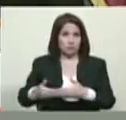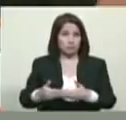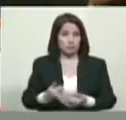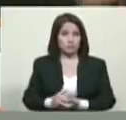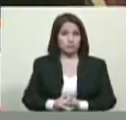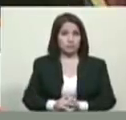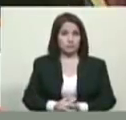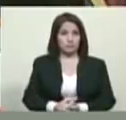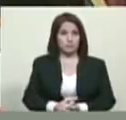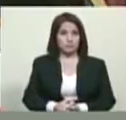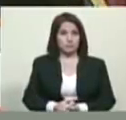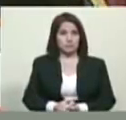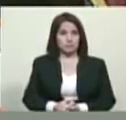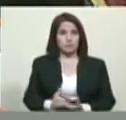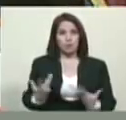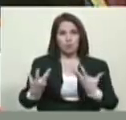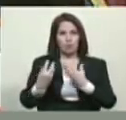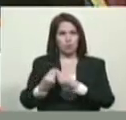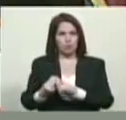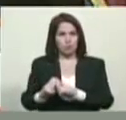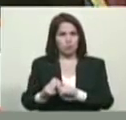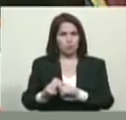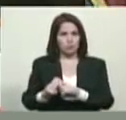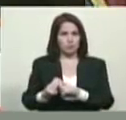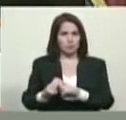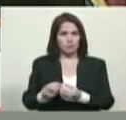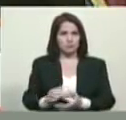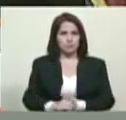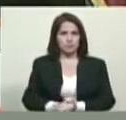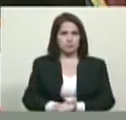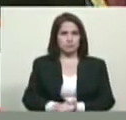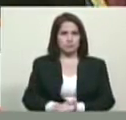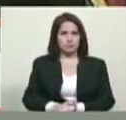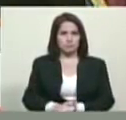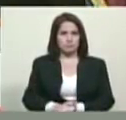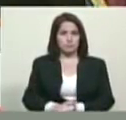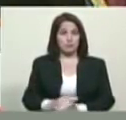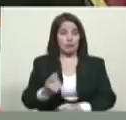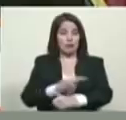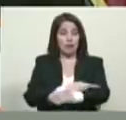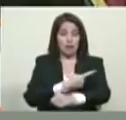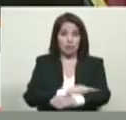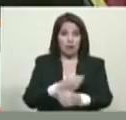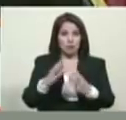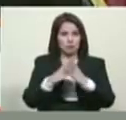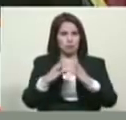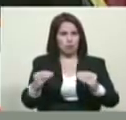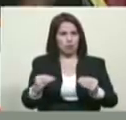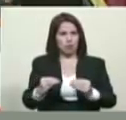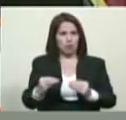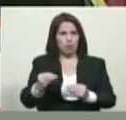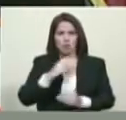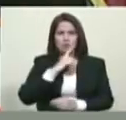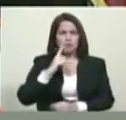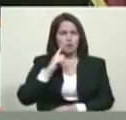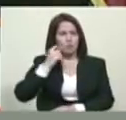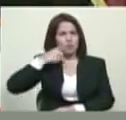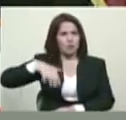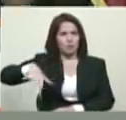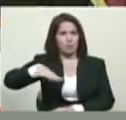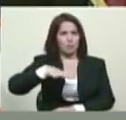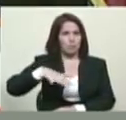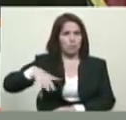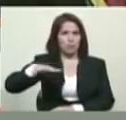Y sus aliados, como siempre. Por eso, hermanas y hermanos, a nombre del pueblo boliviano, especialmente los